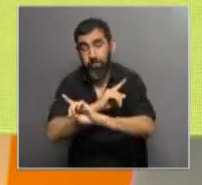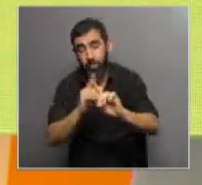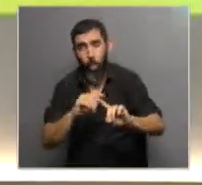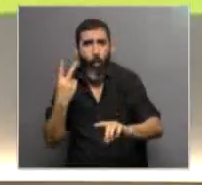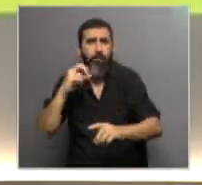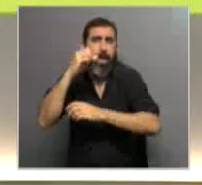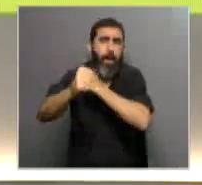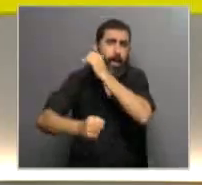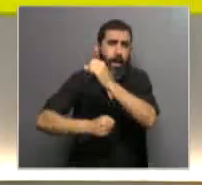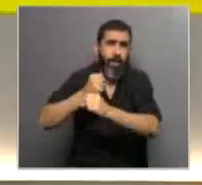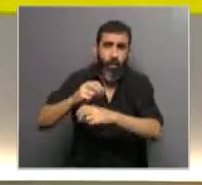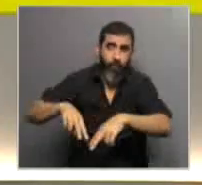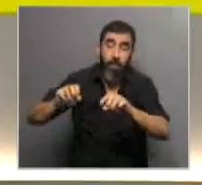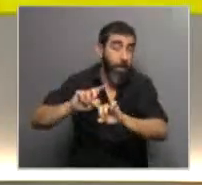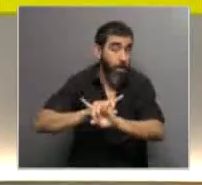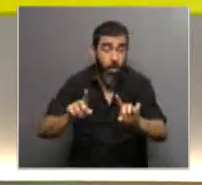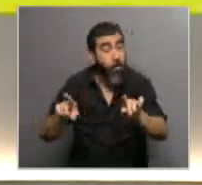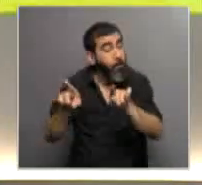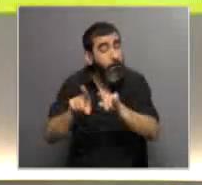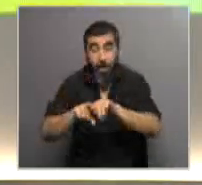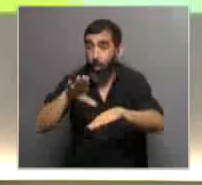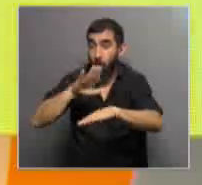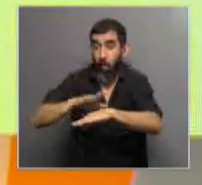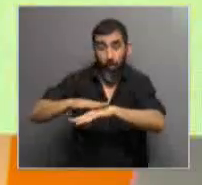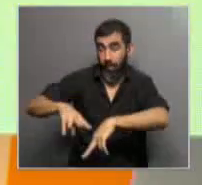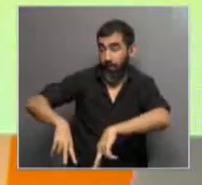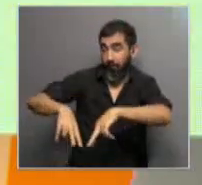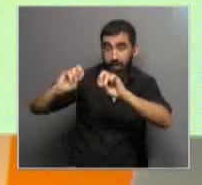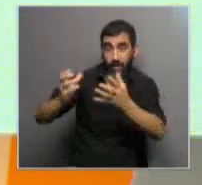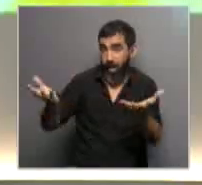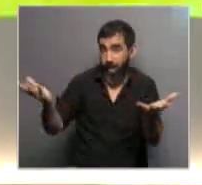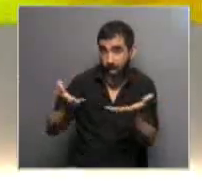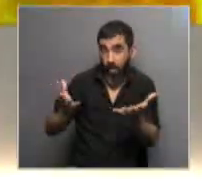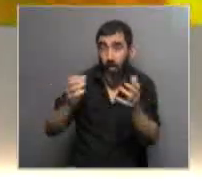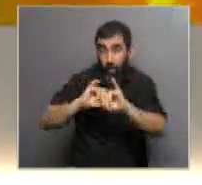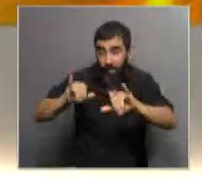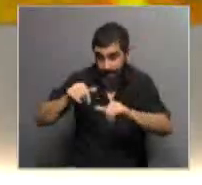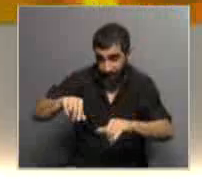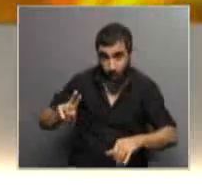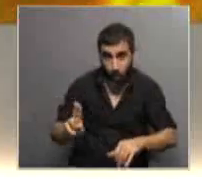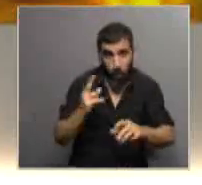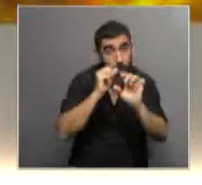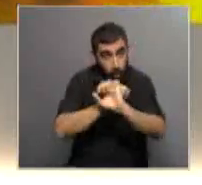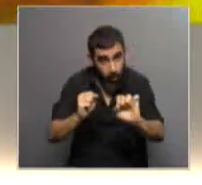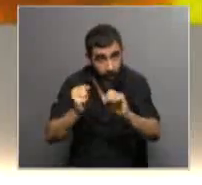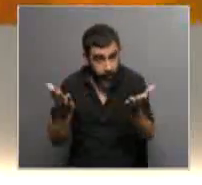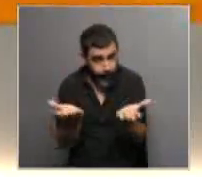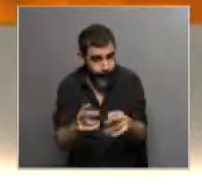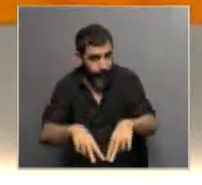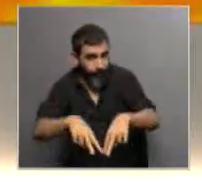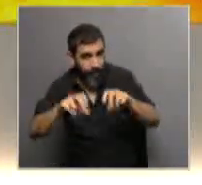20 años que no estén investigando esto es casi ni veladamente va a mi barrio y que ya se puede estudiar en uruguay que se pueden hacer